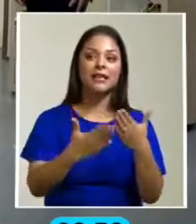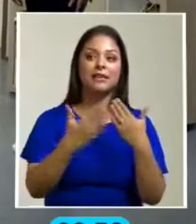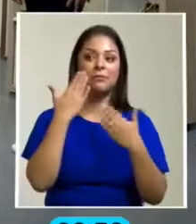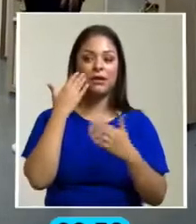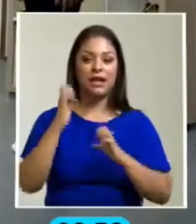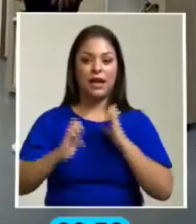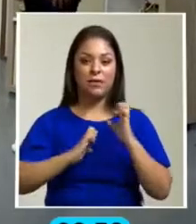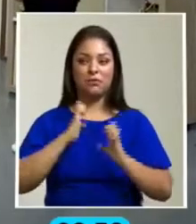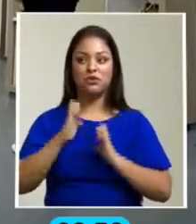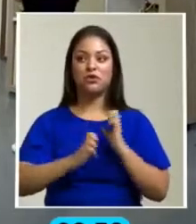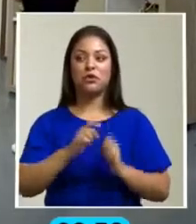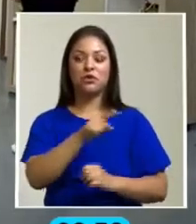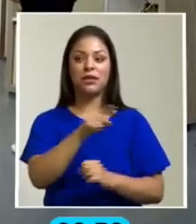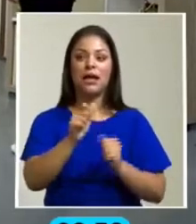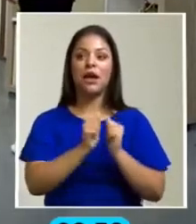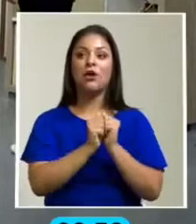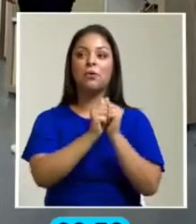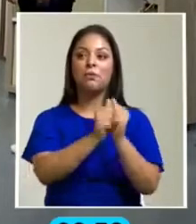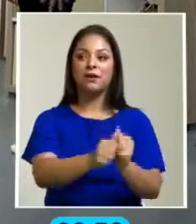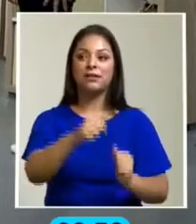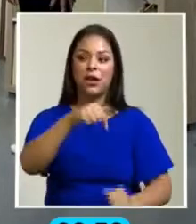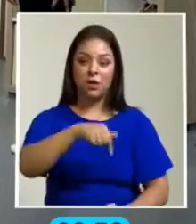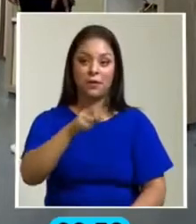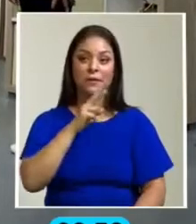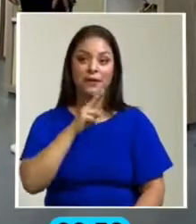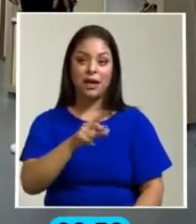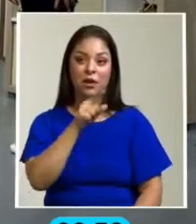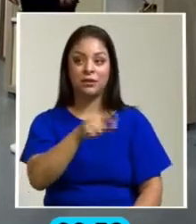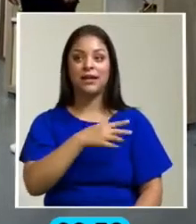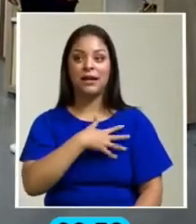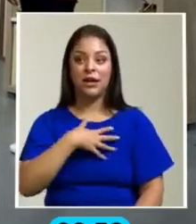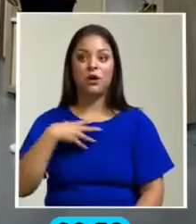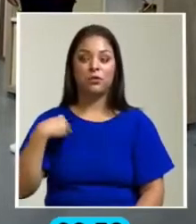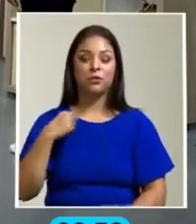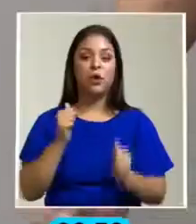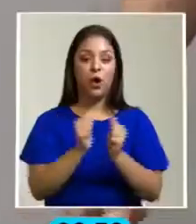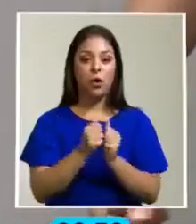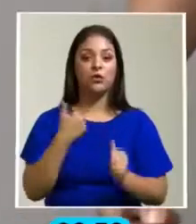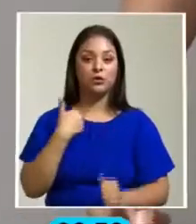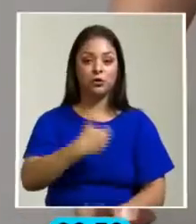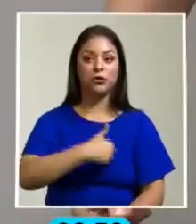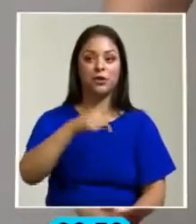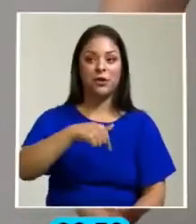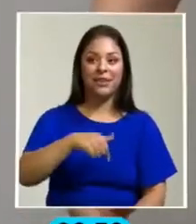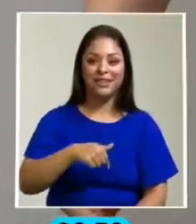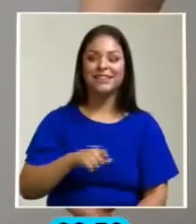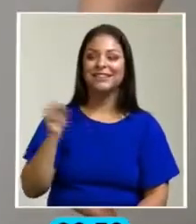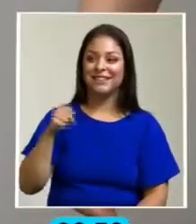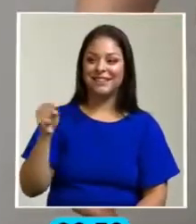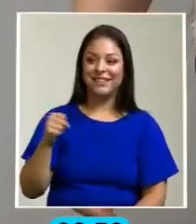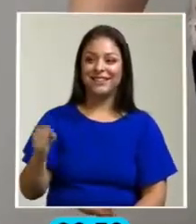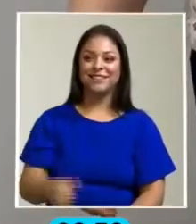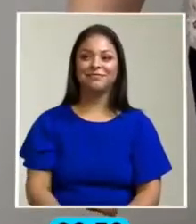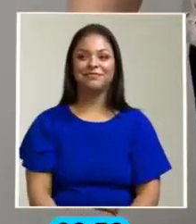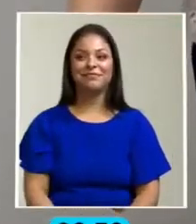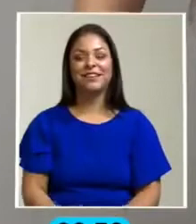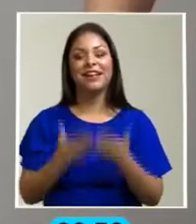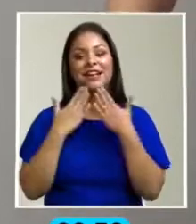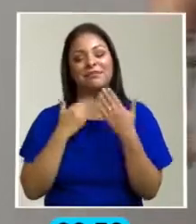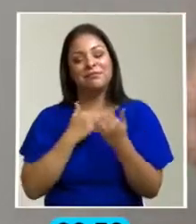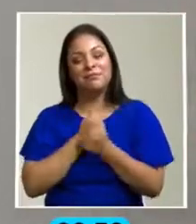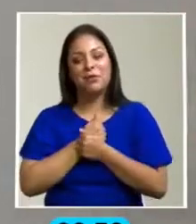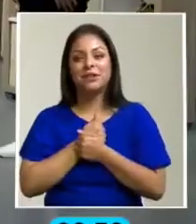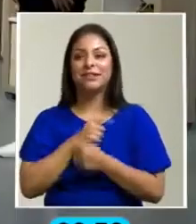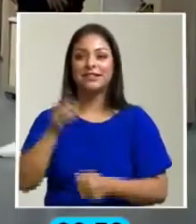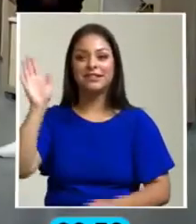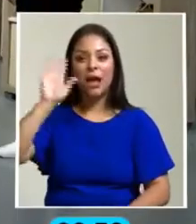que nos hayan acompañado hoy, de verdad. ¿Te gustó acompañarnos hoy, Ángel? Sí. ¿Sí? Oh, muchas gracias, mi amor. Entonces, salude allá a